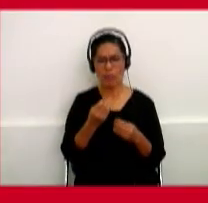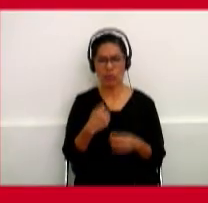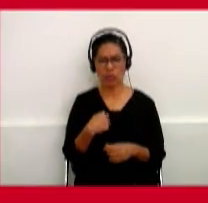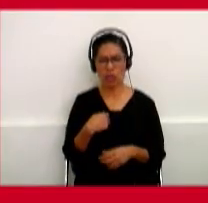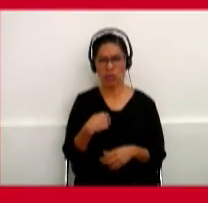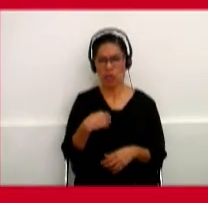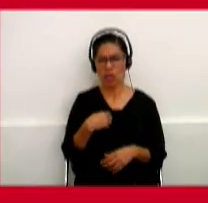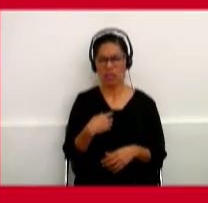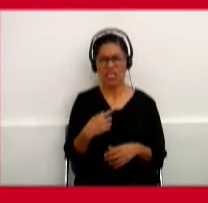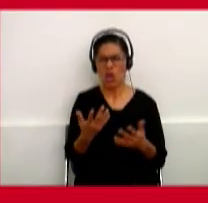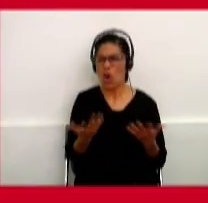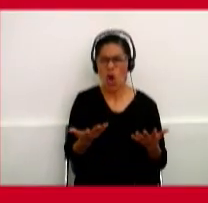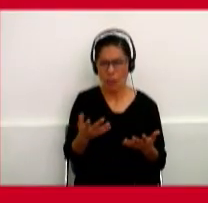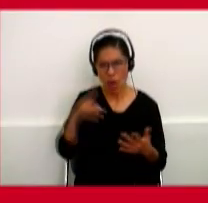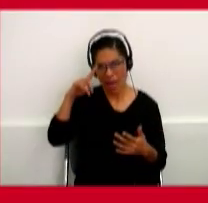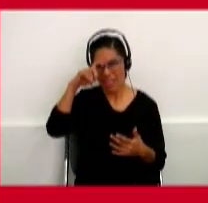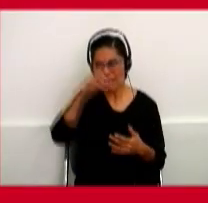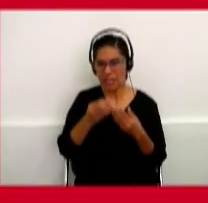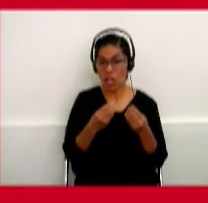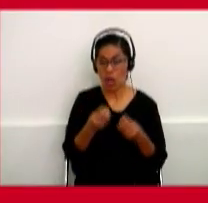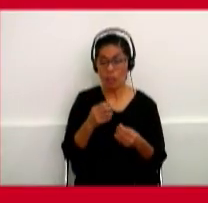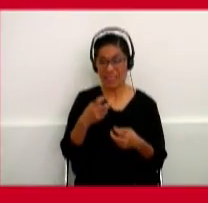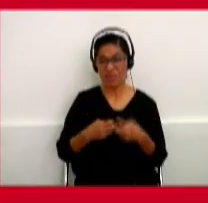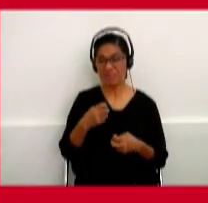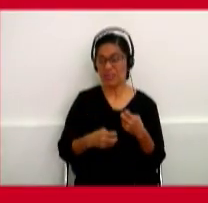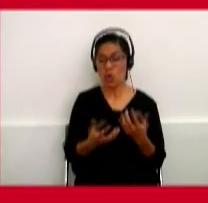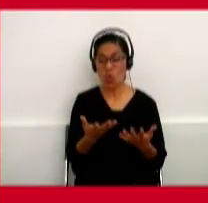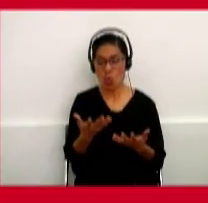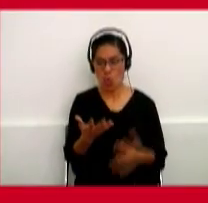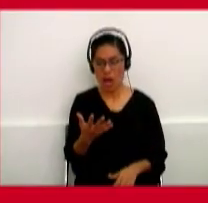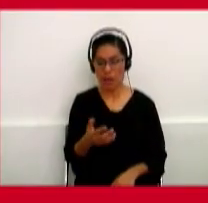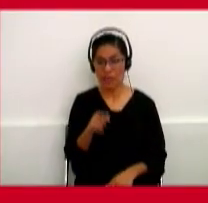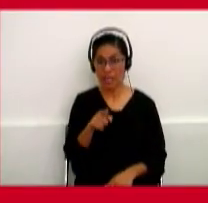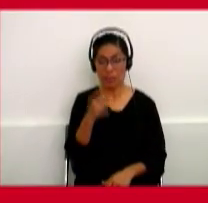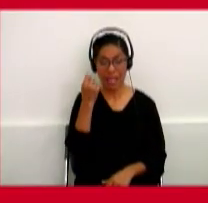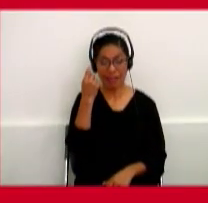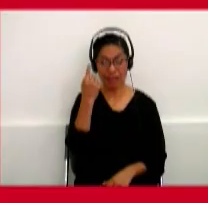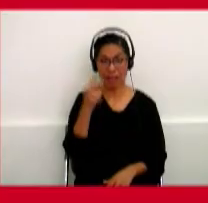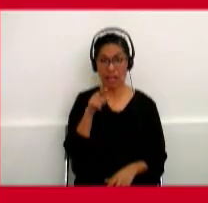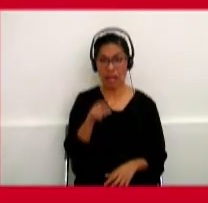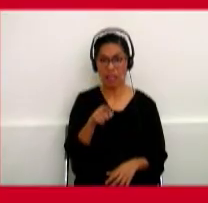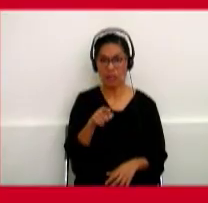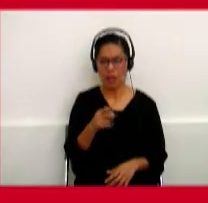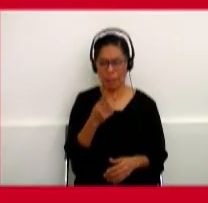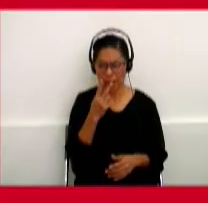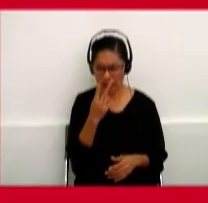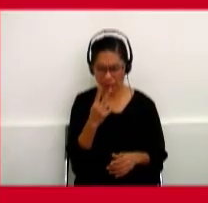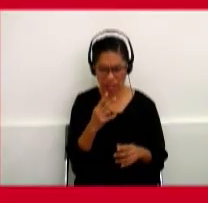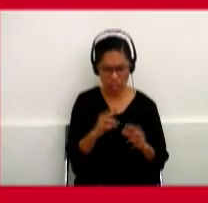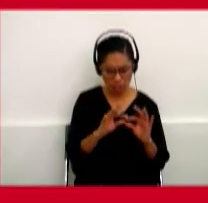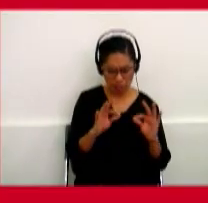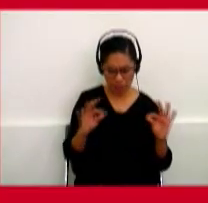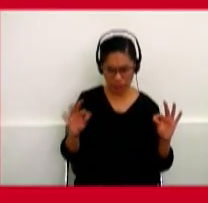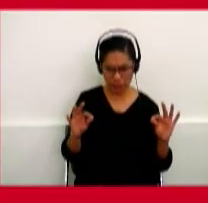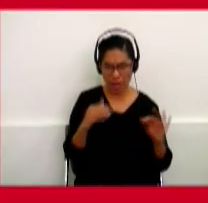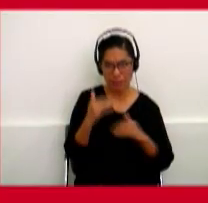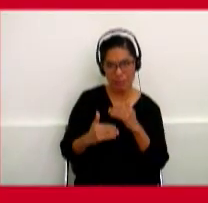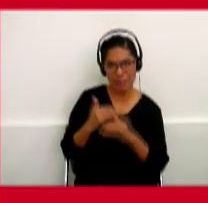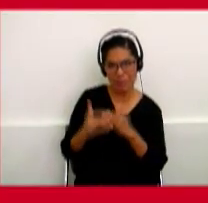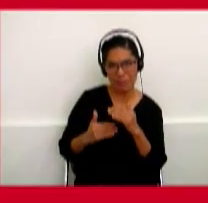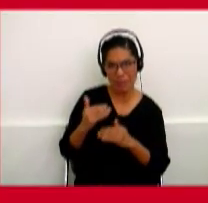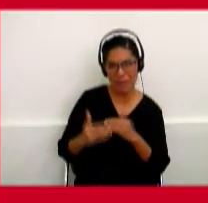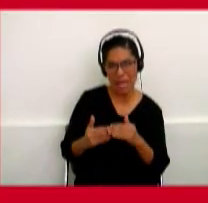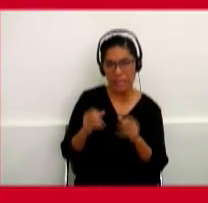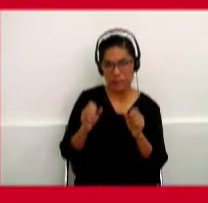desafíos clave, qué es lo que les causa mayor problemas, y queremos entender también la línea de base de la productividad, la línea